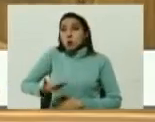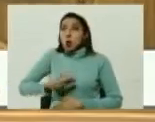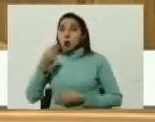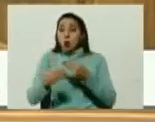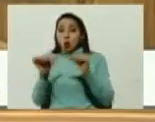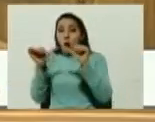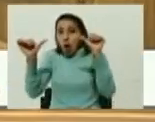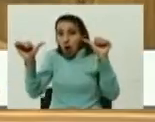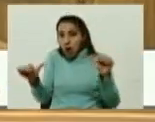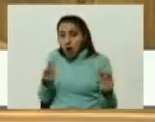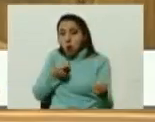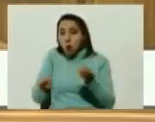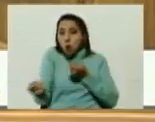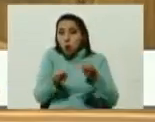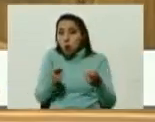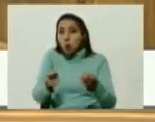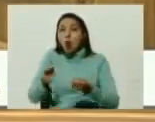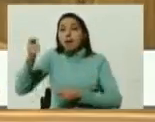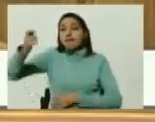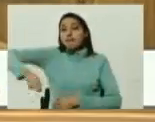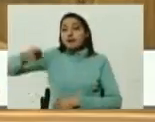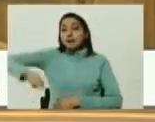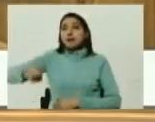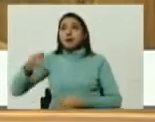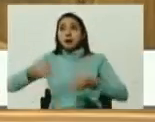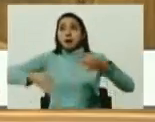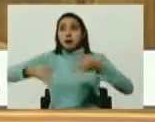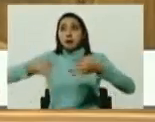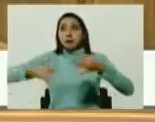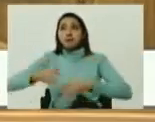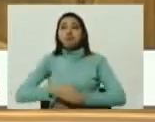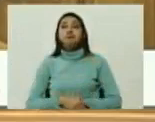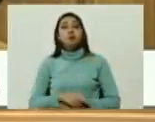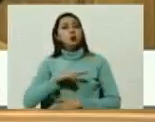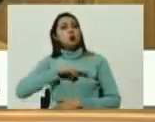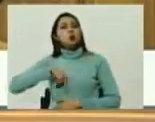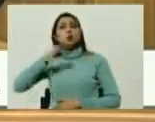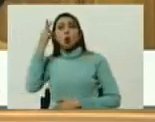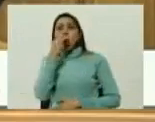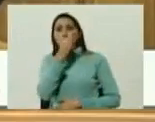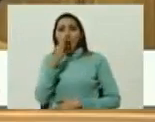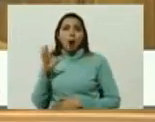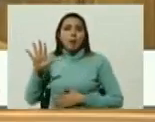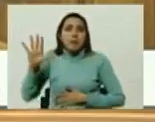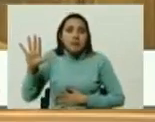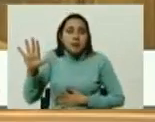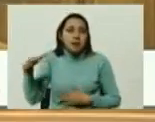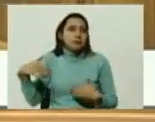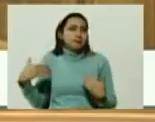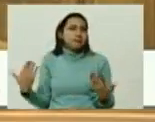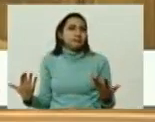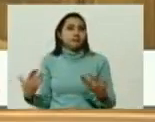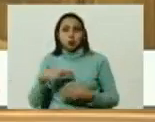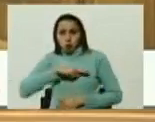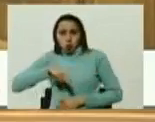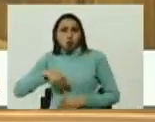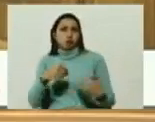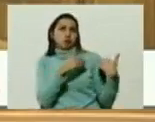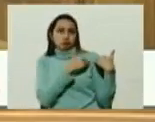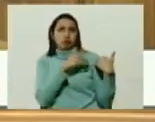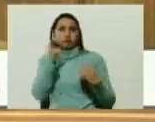de control fiscal lo digo porque cuando nos comprometemos y juramentamos también somos responsables